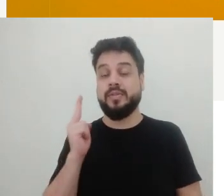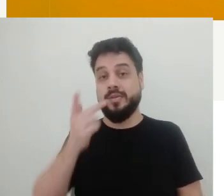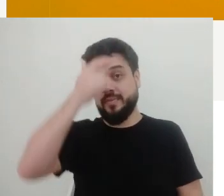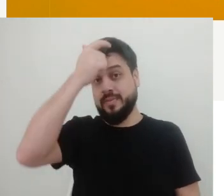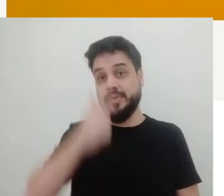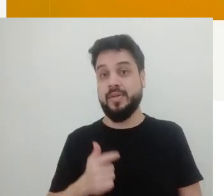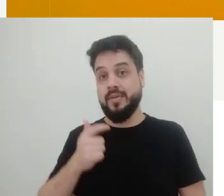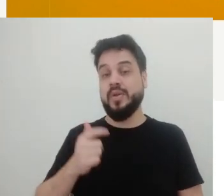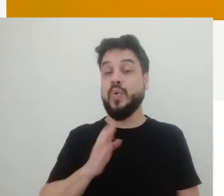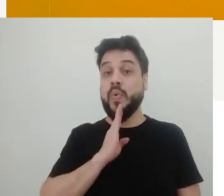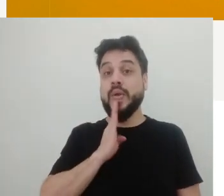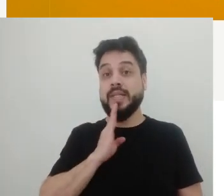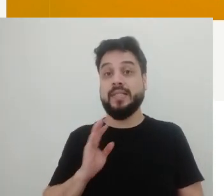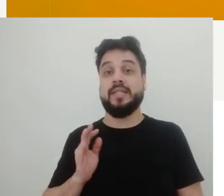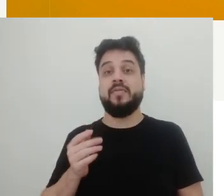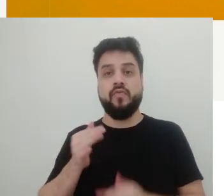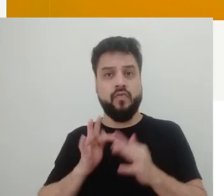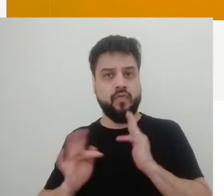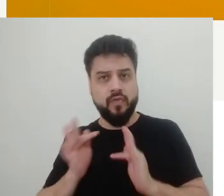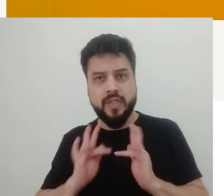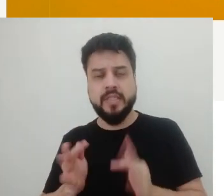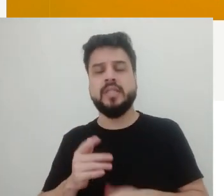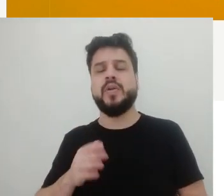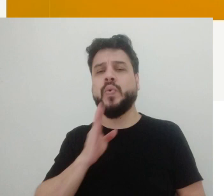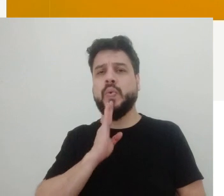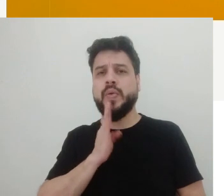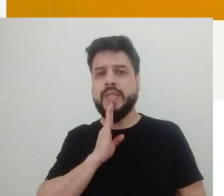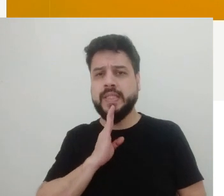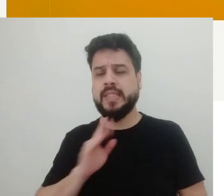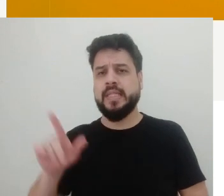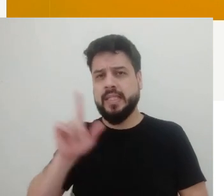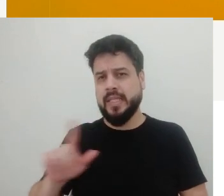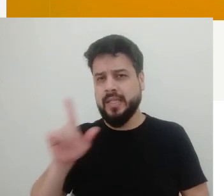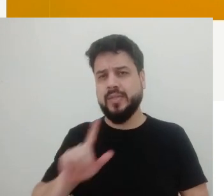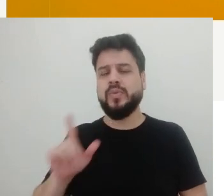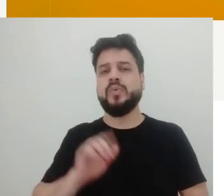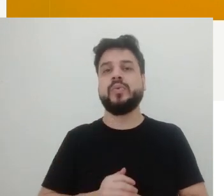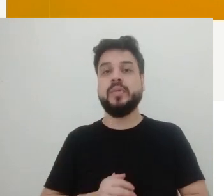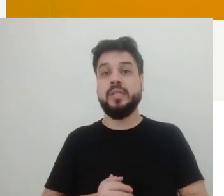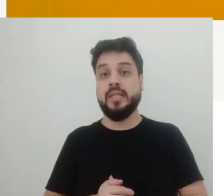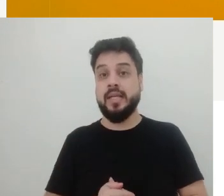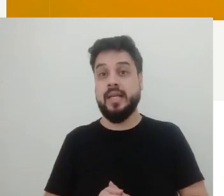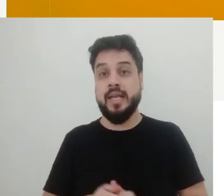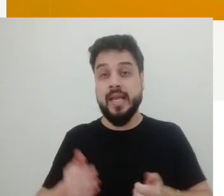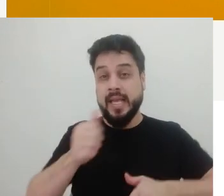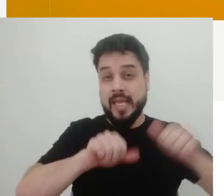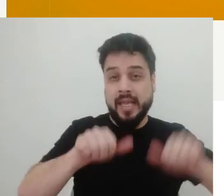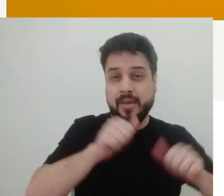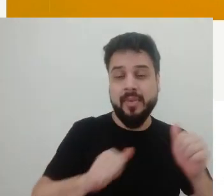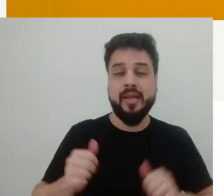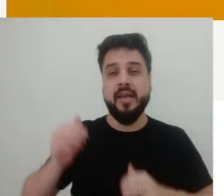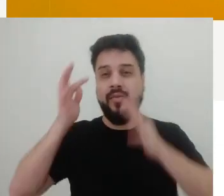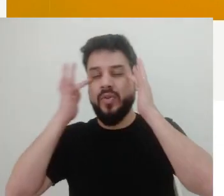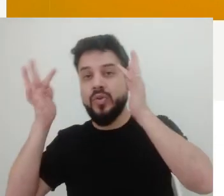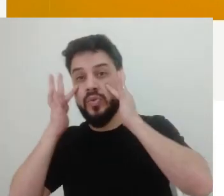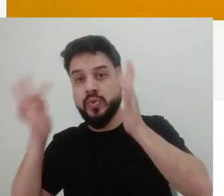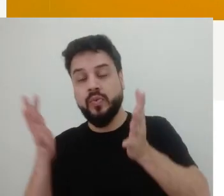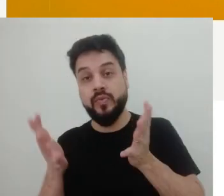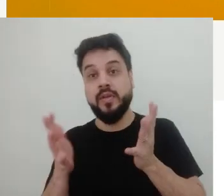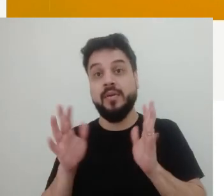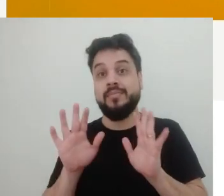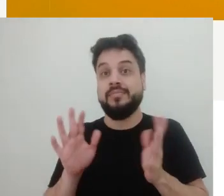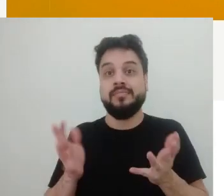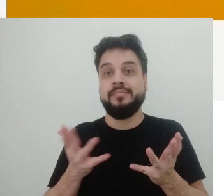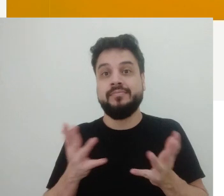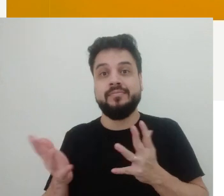permitan especializarse en alguna cosa. Y que es más bien después de la graduación